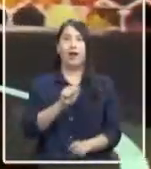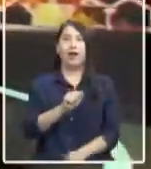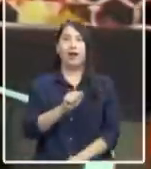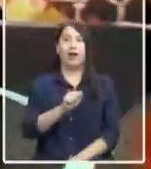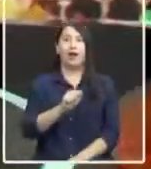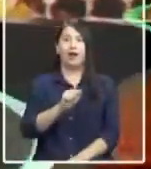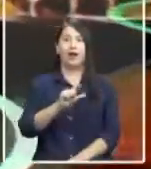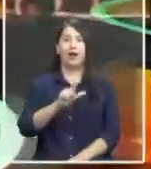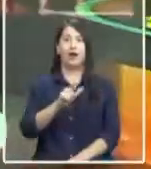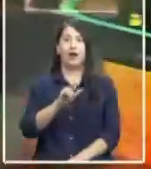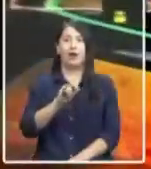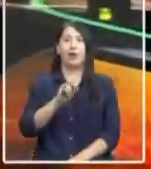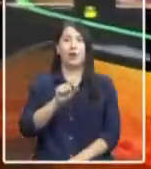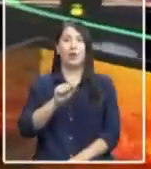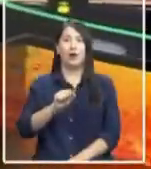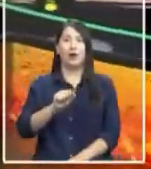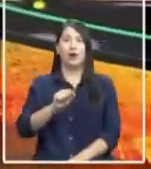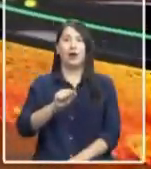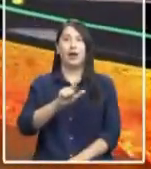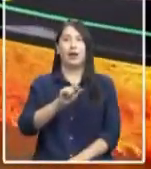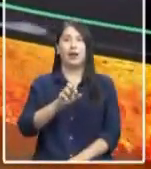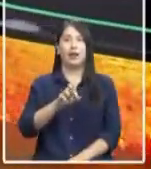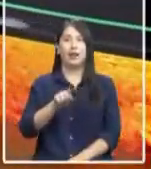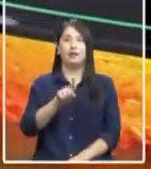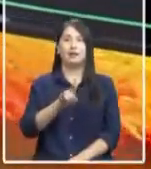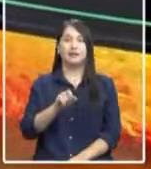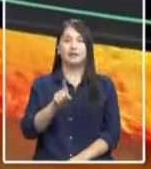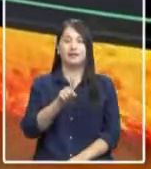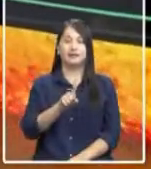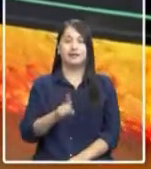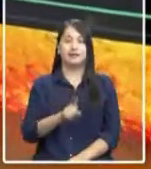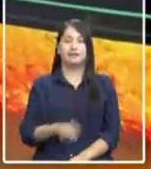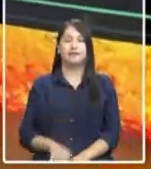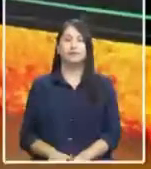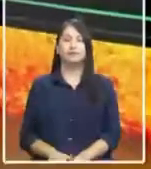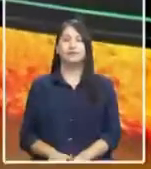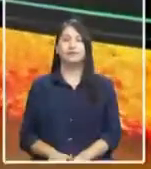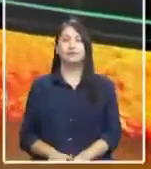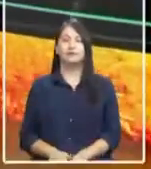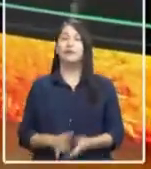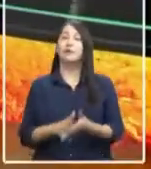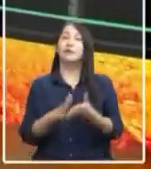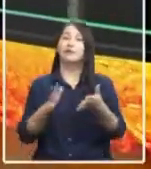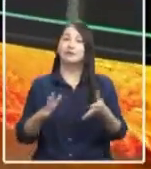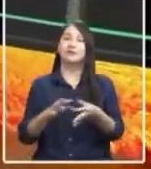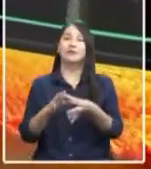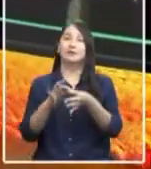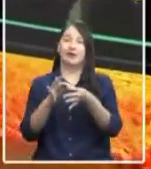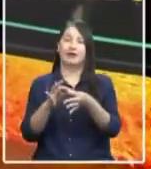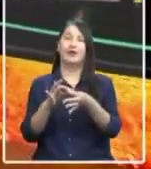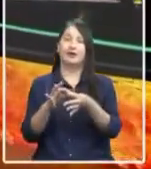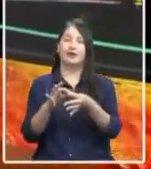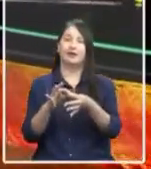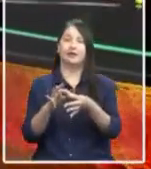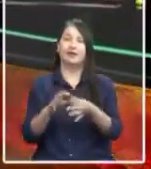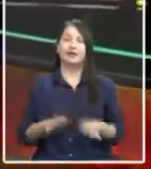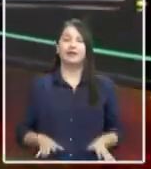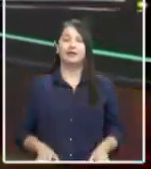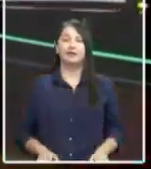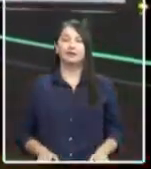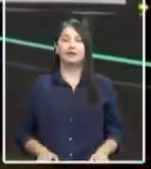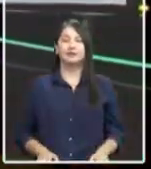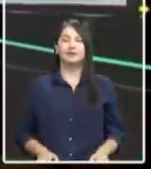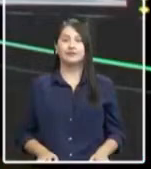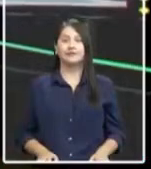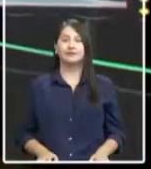Thank you very much. Yo hablo español mejor, pero es mejor si yo hablo inglés para